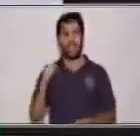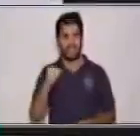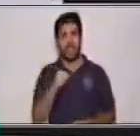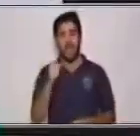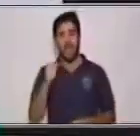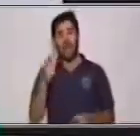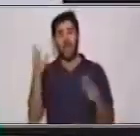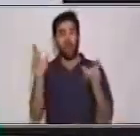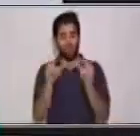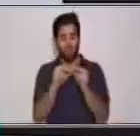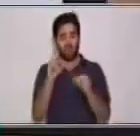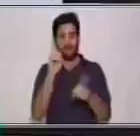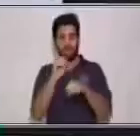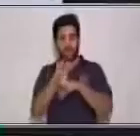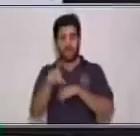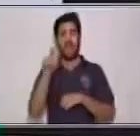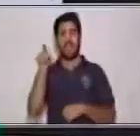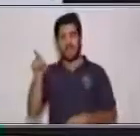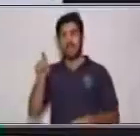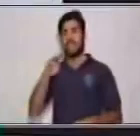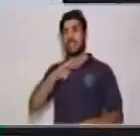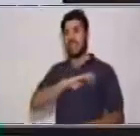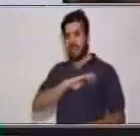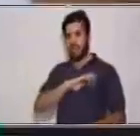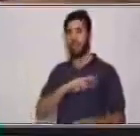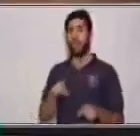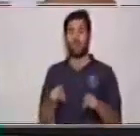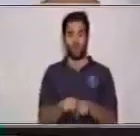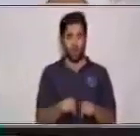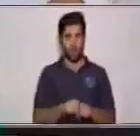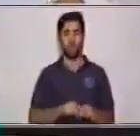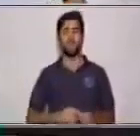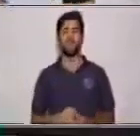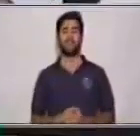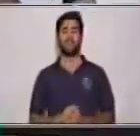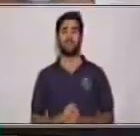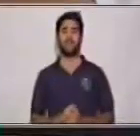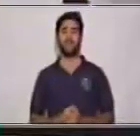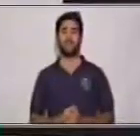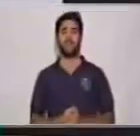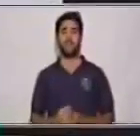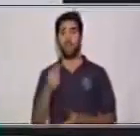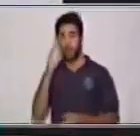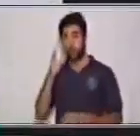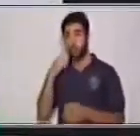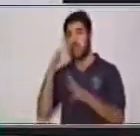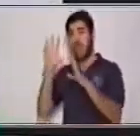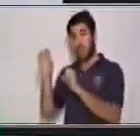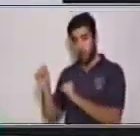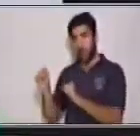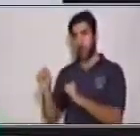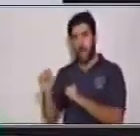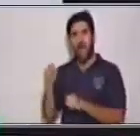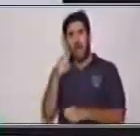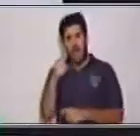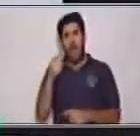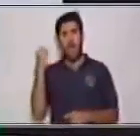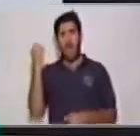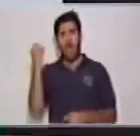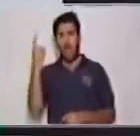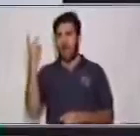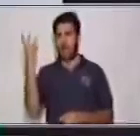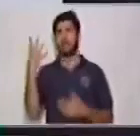breve y eso es el himno de su partido, es el himno de ese partido político. Si te das cuenta, has utilizado en otras